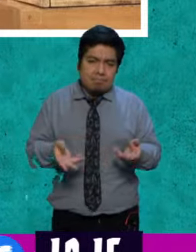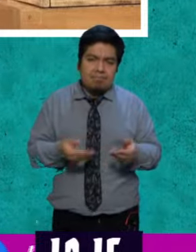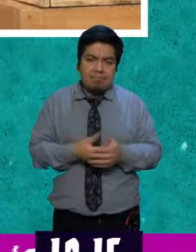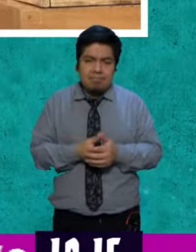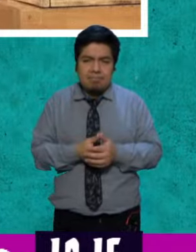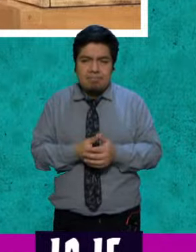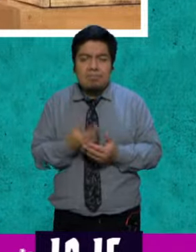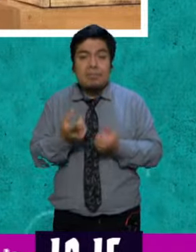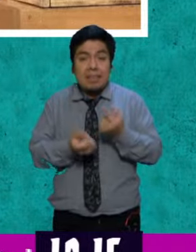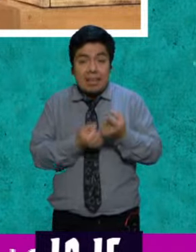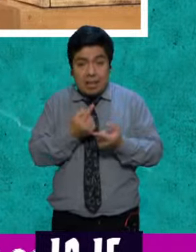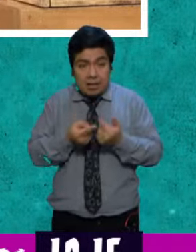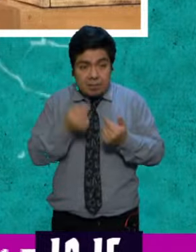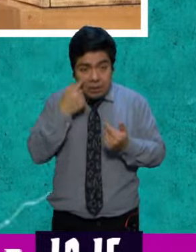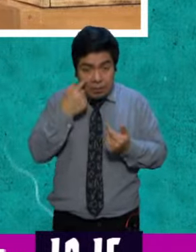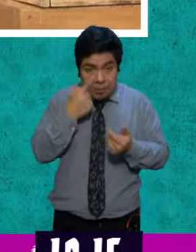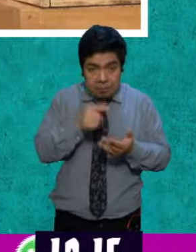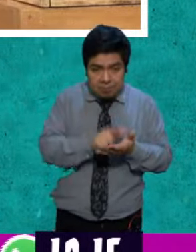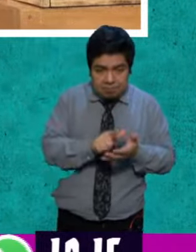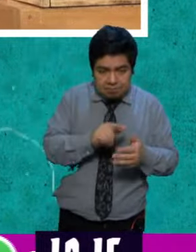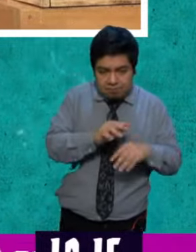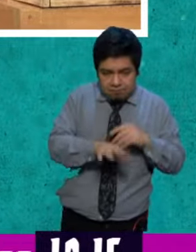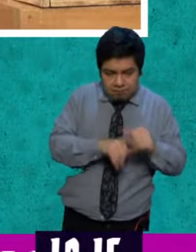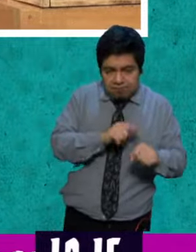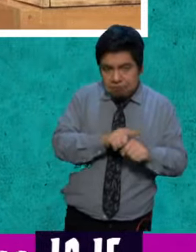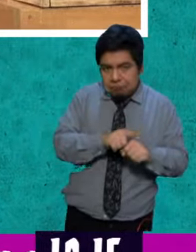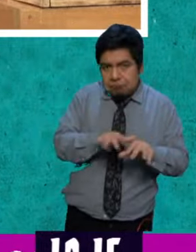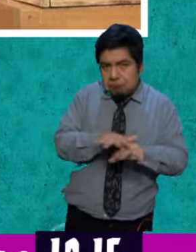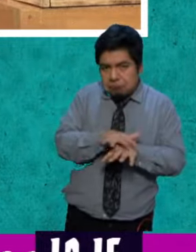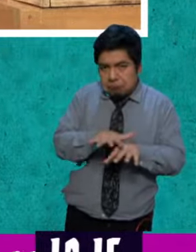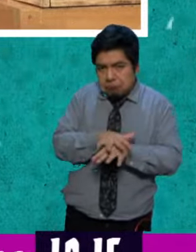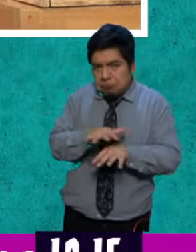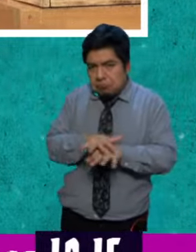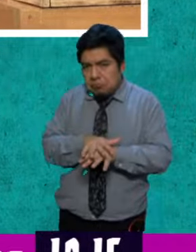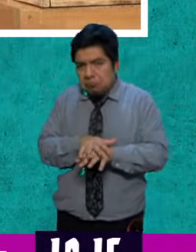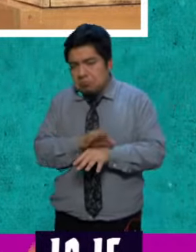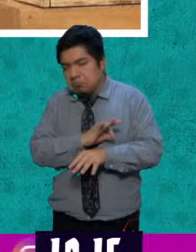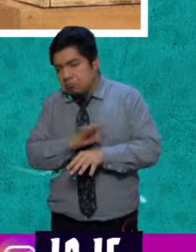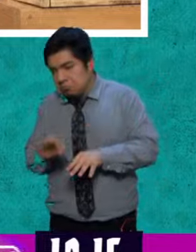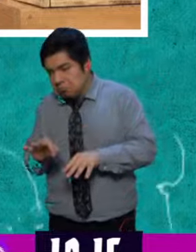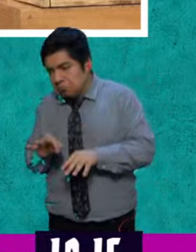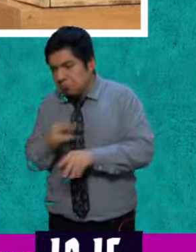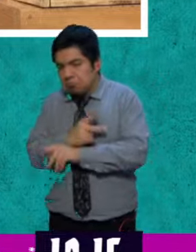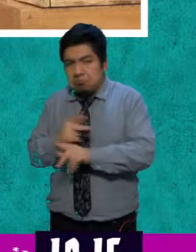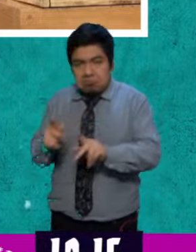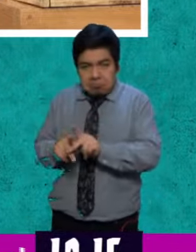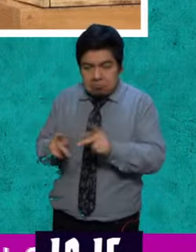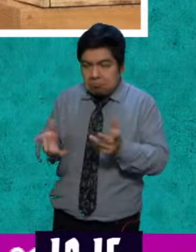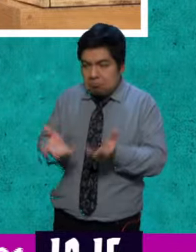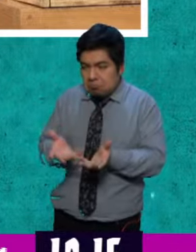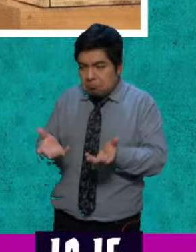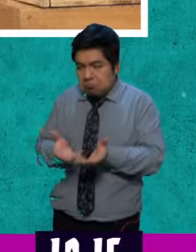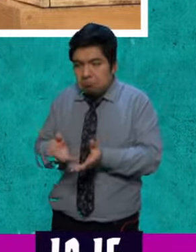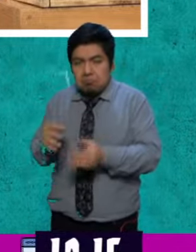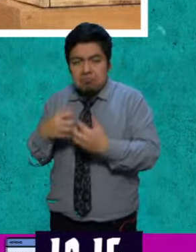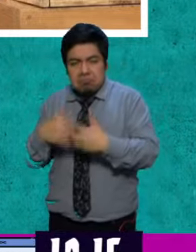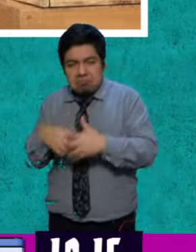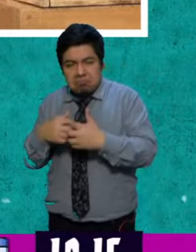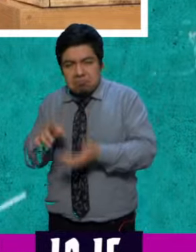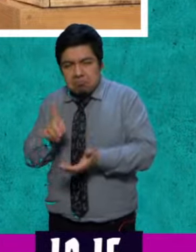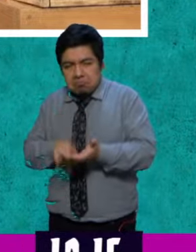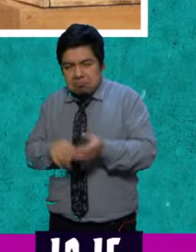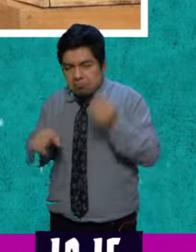Y bueno, también pues una manera higiénica de producir, se podría evitar muchas enfermedades si lo producimos así. Pero hay que ver, hay que esperar ahí los resultados de